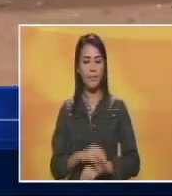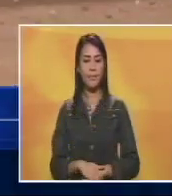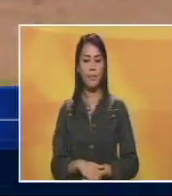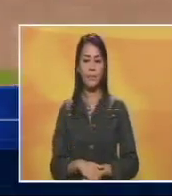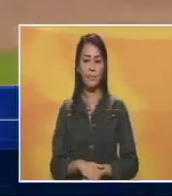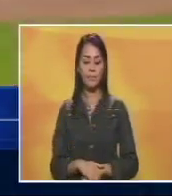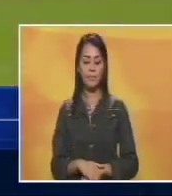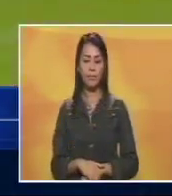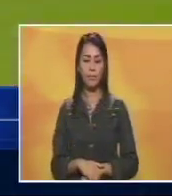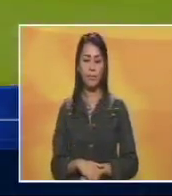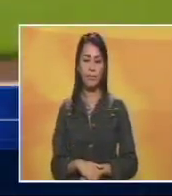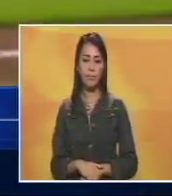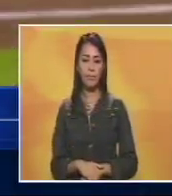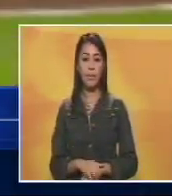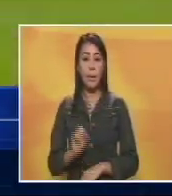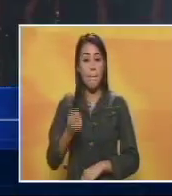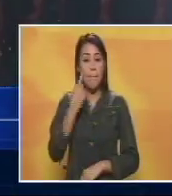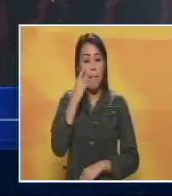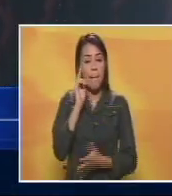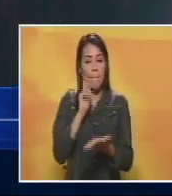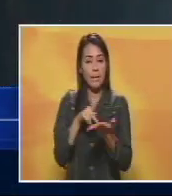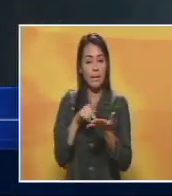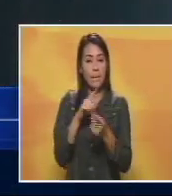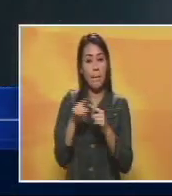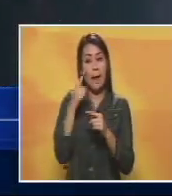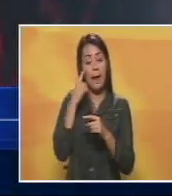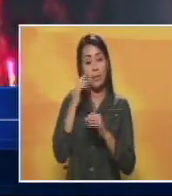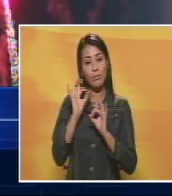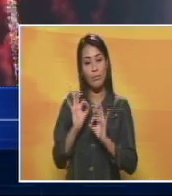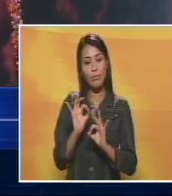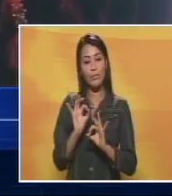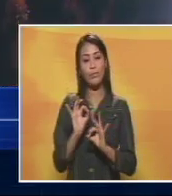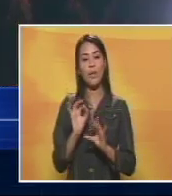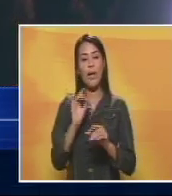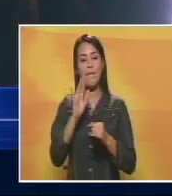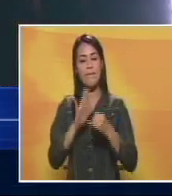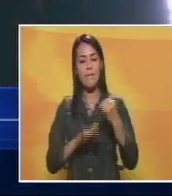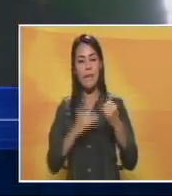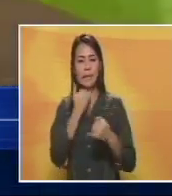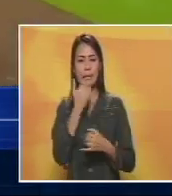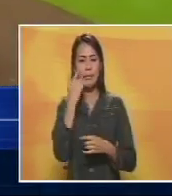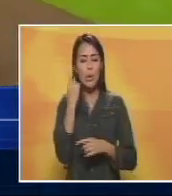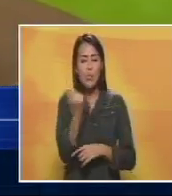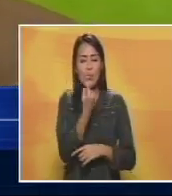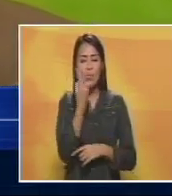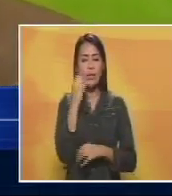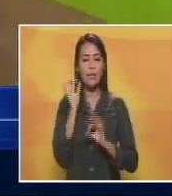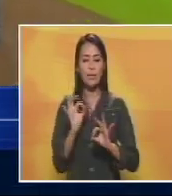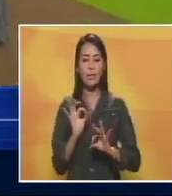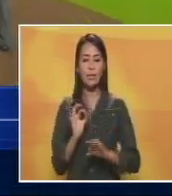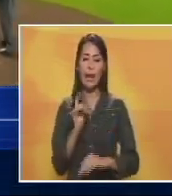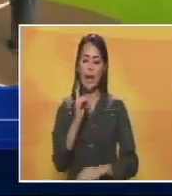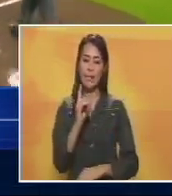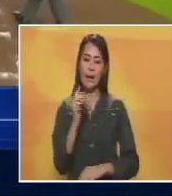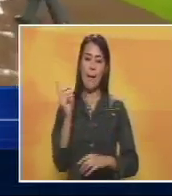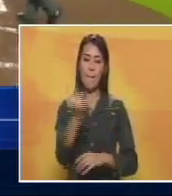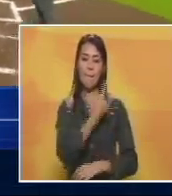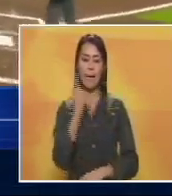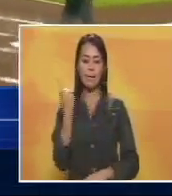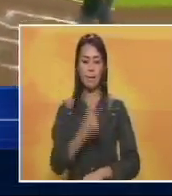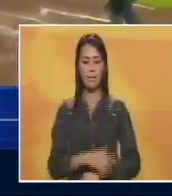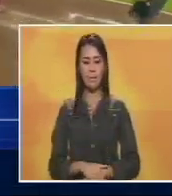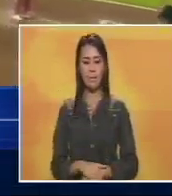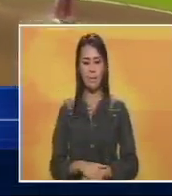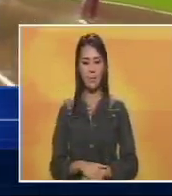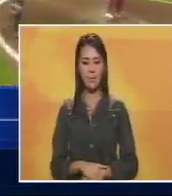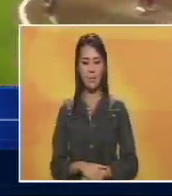al novato del año en la Liga Nacional, pero que no sirvió de mucho, pues al final fue la única rayita en la caída de los Bravos de Atlanta ante los Cardenales de